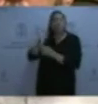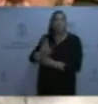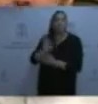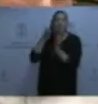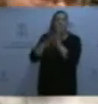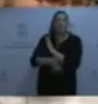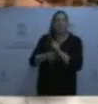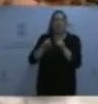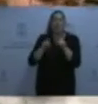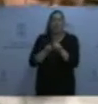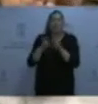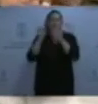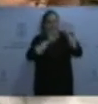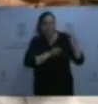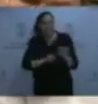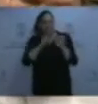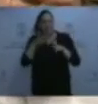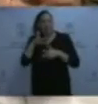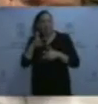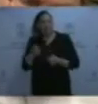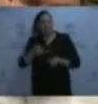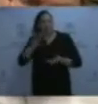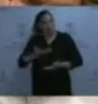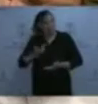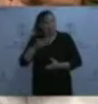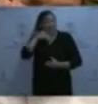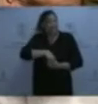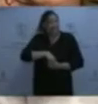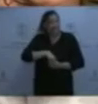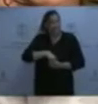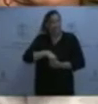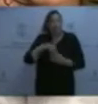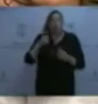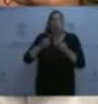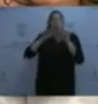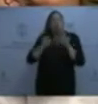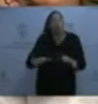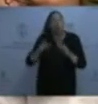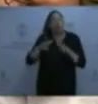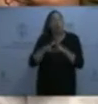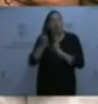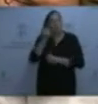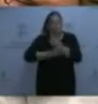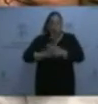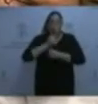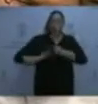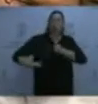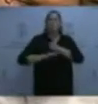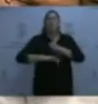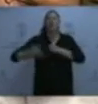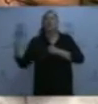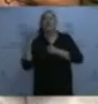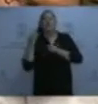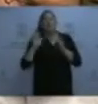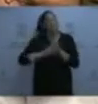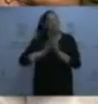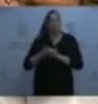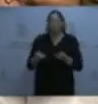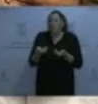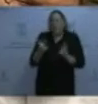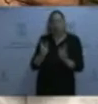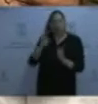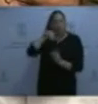Se trata de la defensa de nuestros derechos fundamentales. Estamos hablando de la defensa de un modelo socioeconómico basado en la democracia. Usted sabe